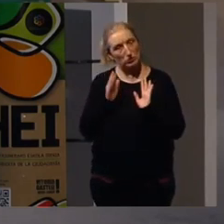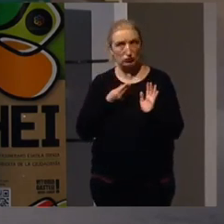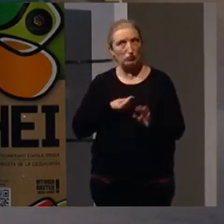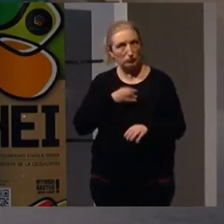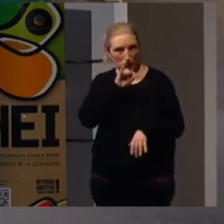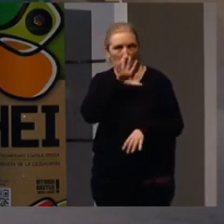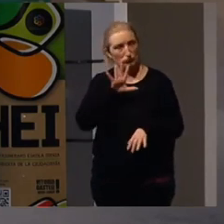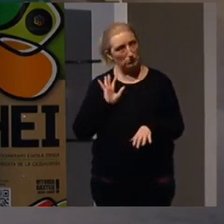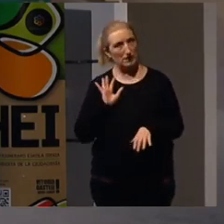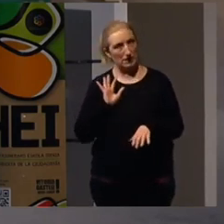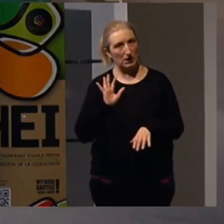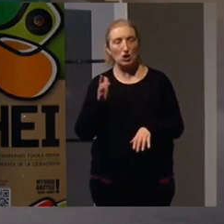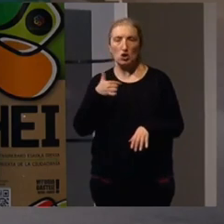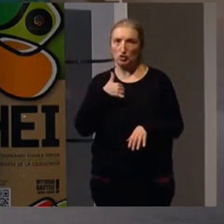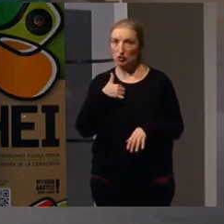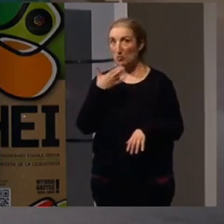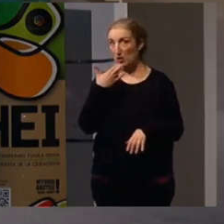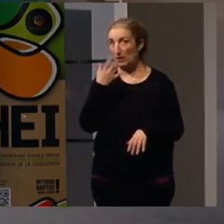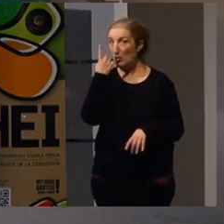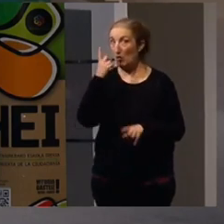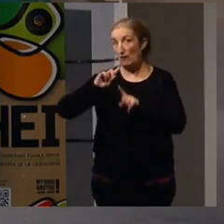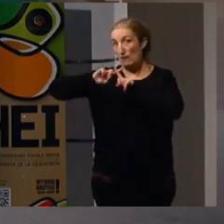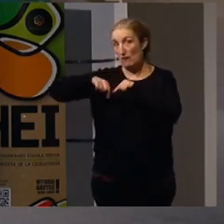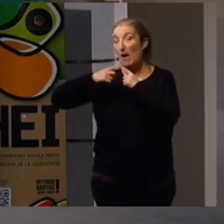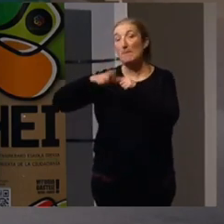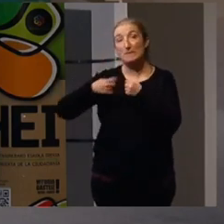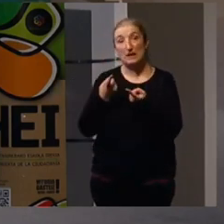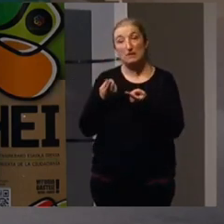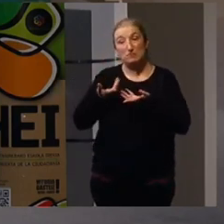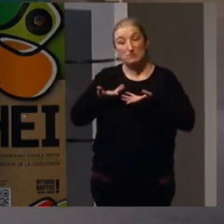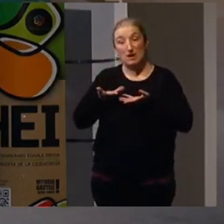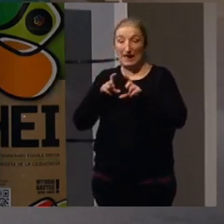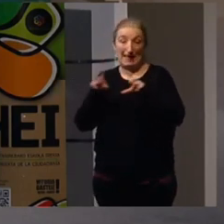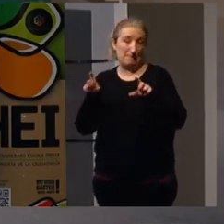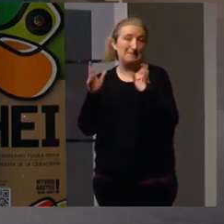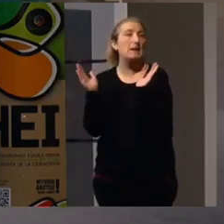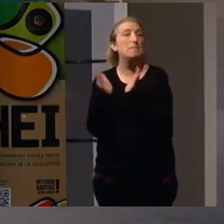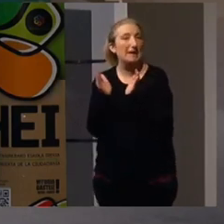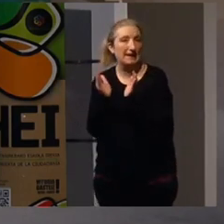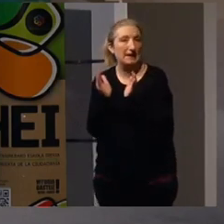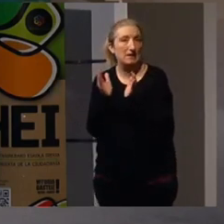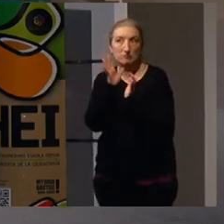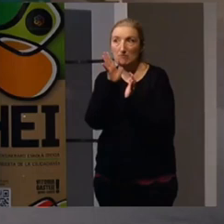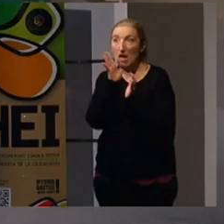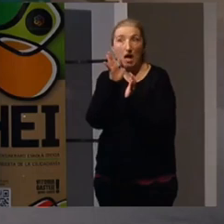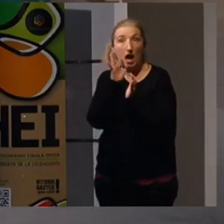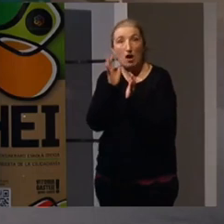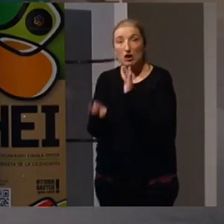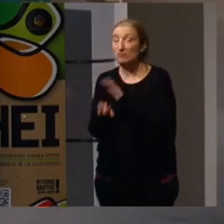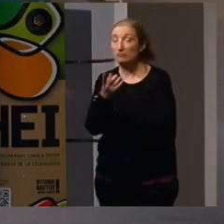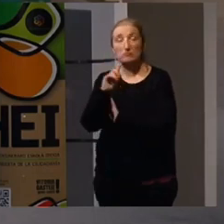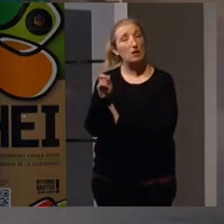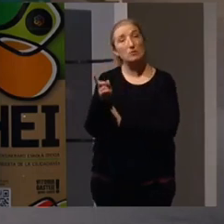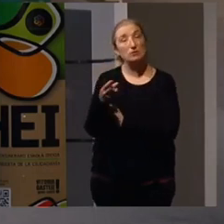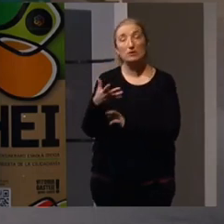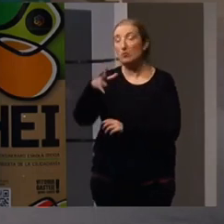muy sorprendido. Yo tengo, por ejemplo, un familiar que tiene una pequeña empresa. Dice que ahora no la pondría, no